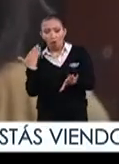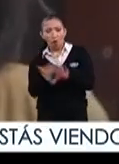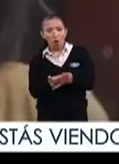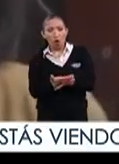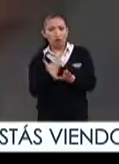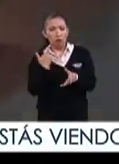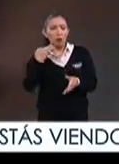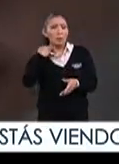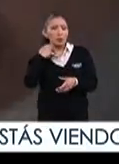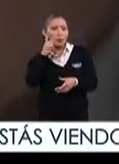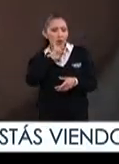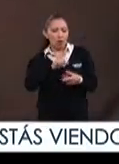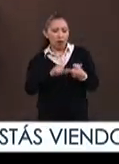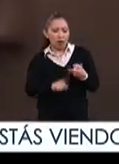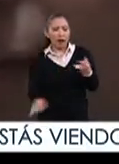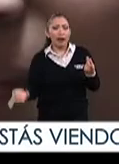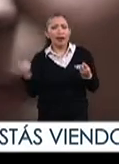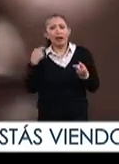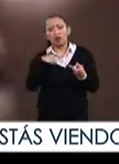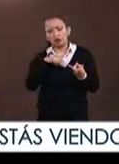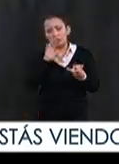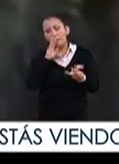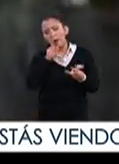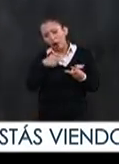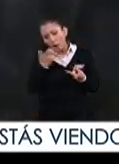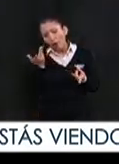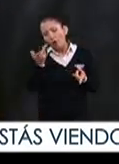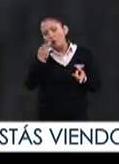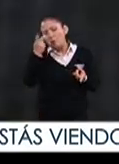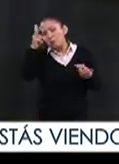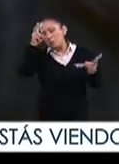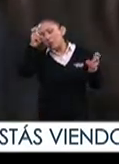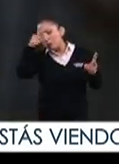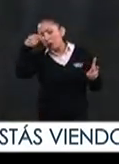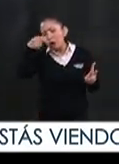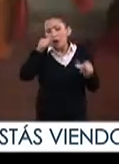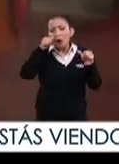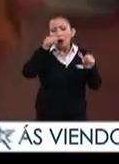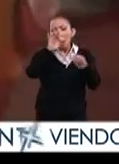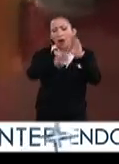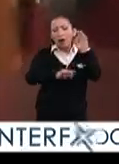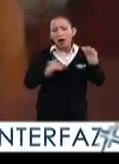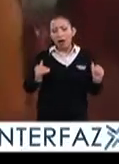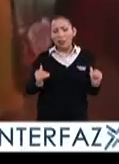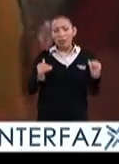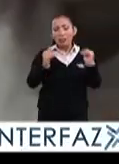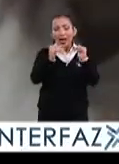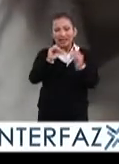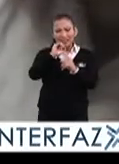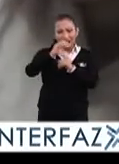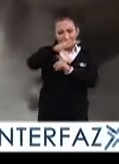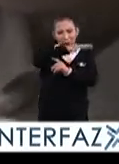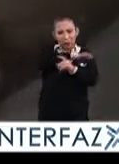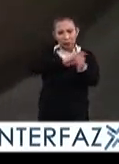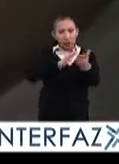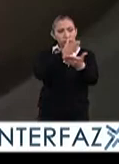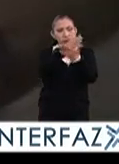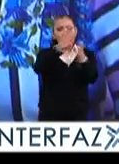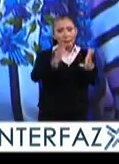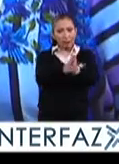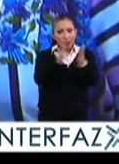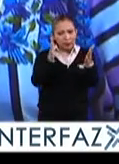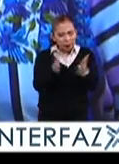el femicidio, hemos avanzado en igualar las condiciones de